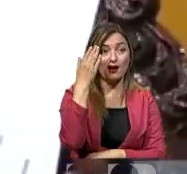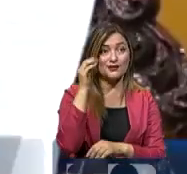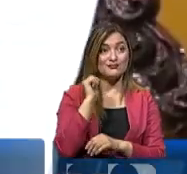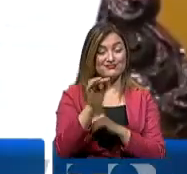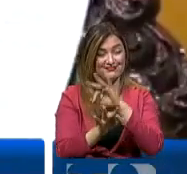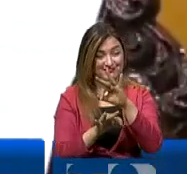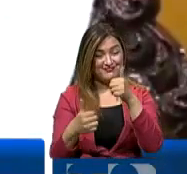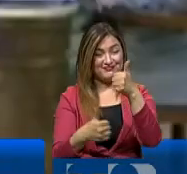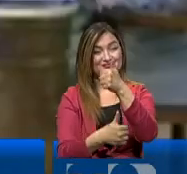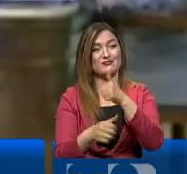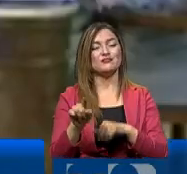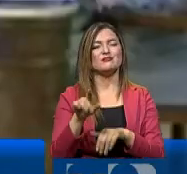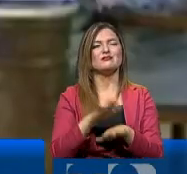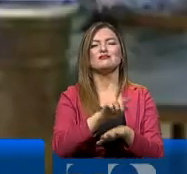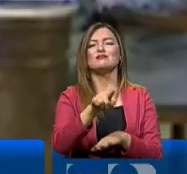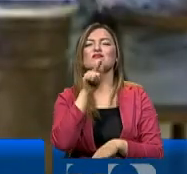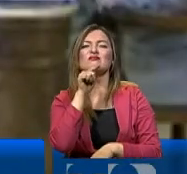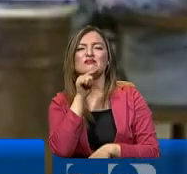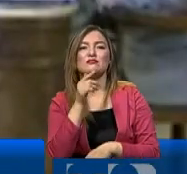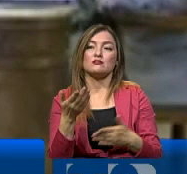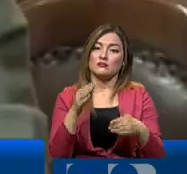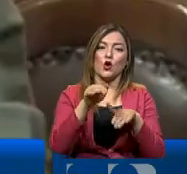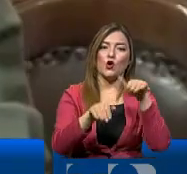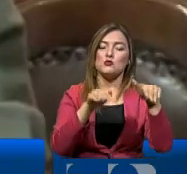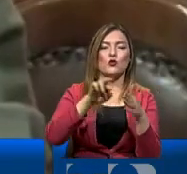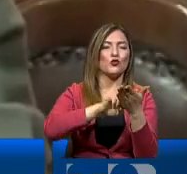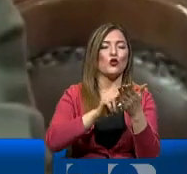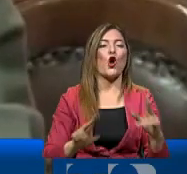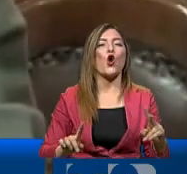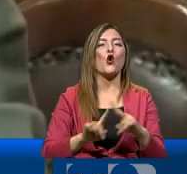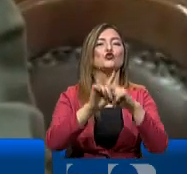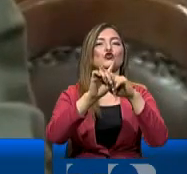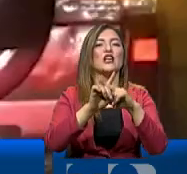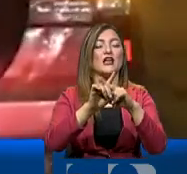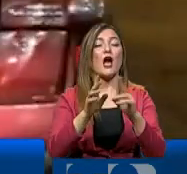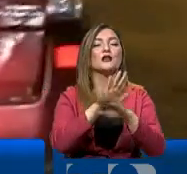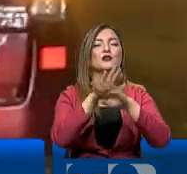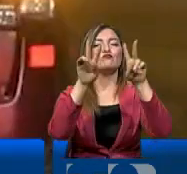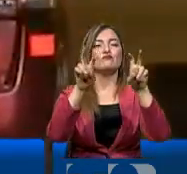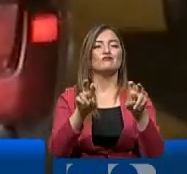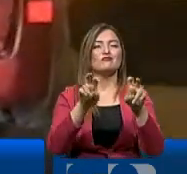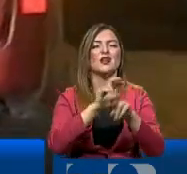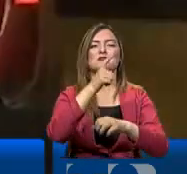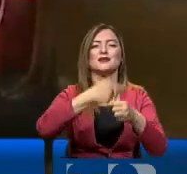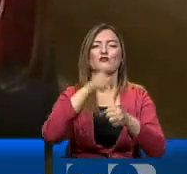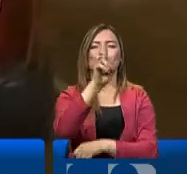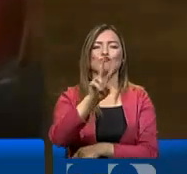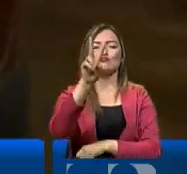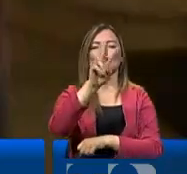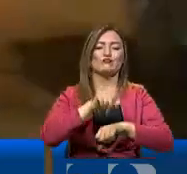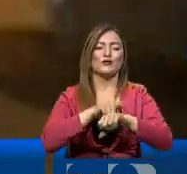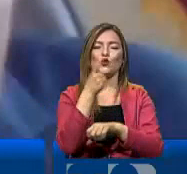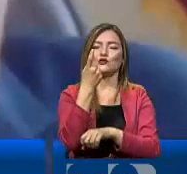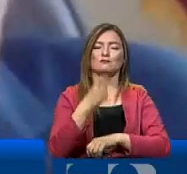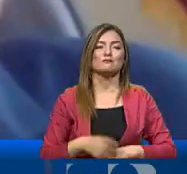es necesario determinar responsabilidades, por lo que convocó a una sesión extraordinaria que abordará únicamente ese tema este viernes a las